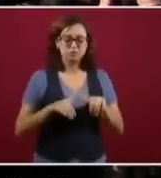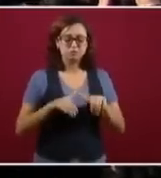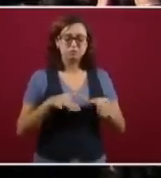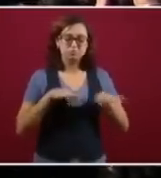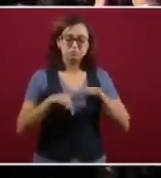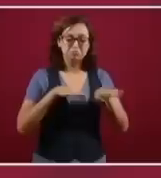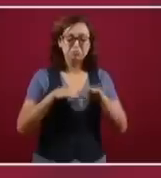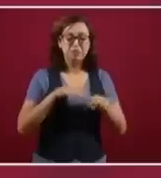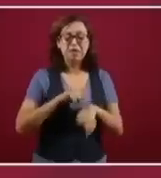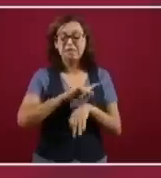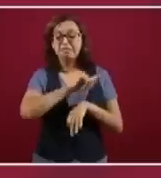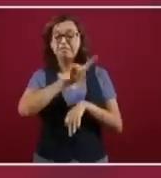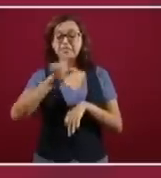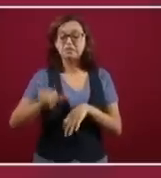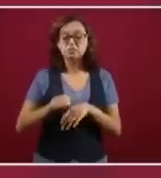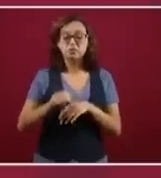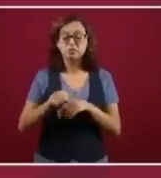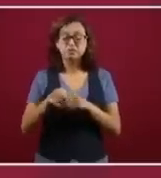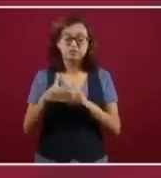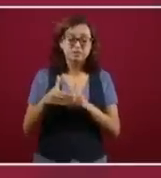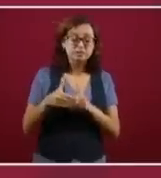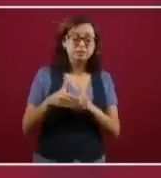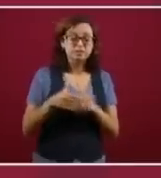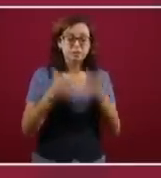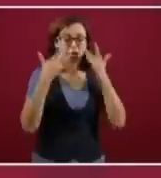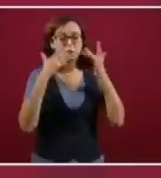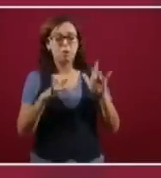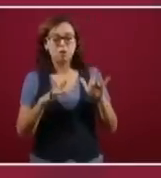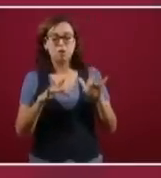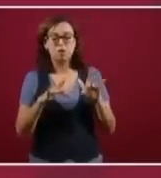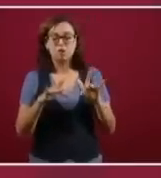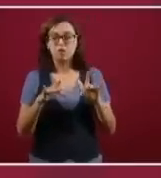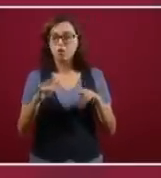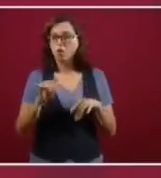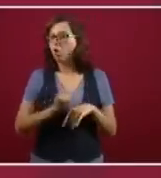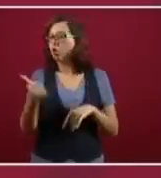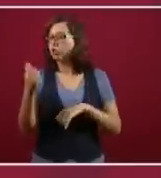pueda en 10 años trabajar en una empresa